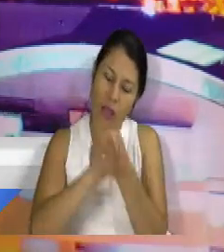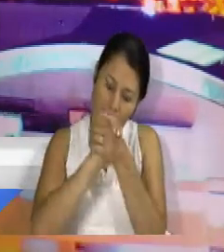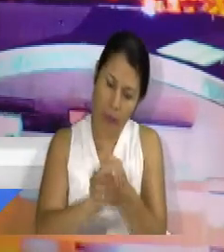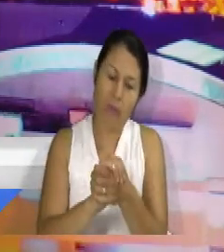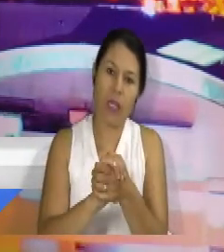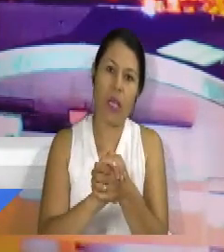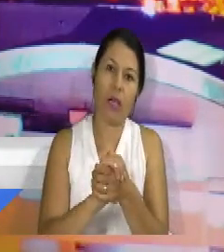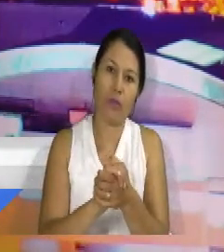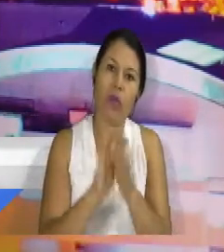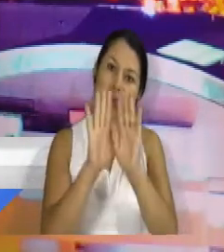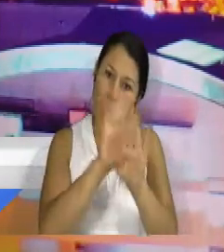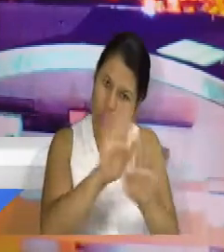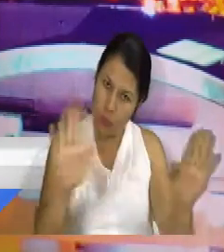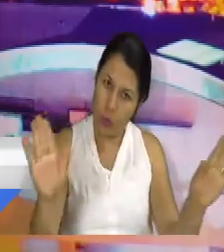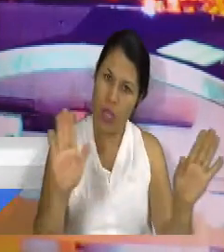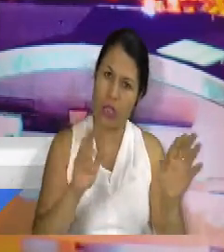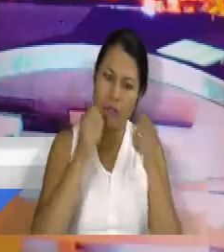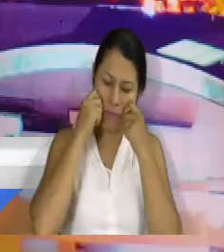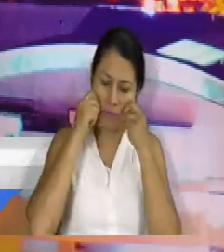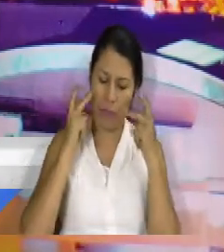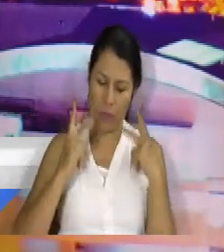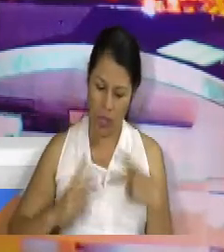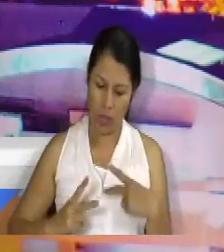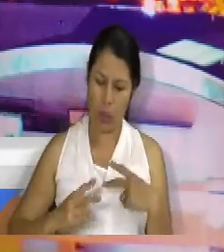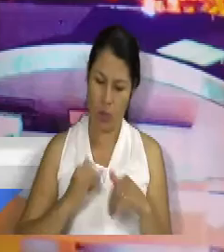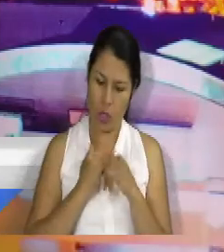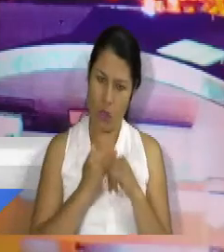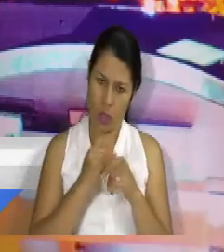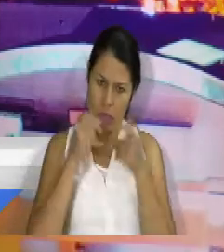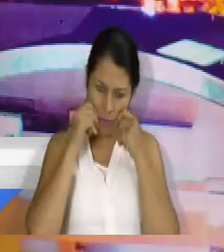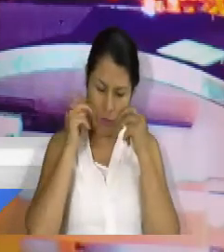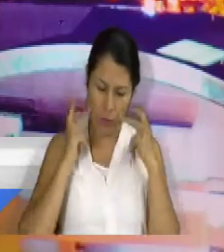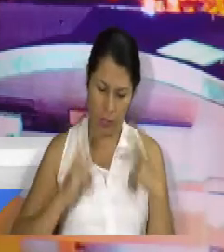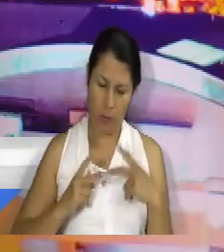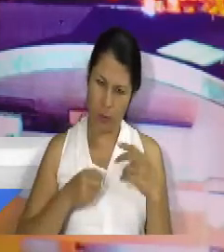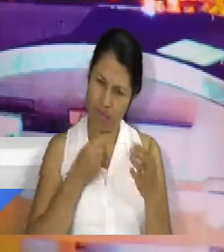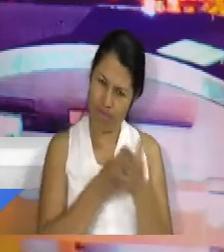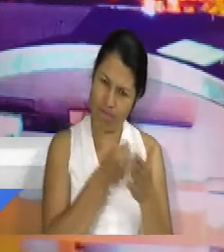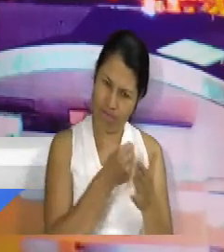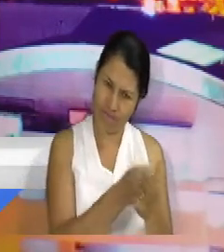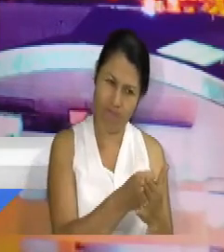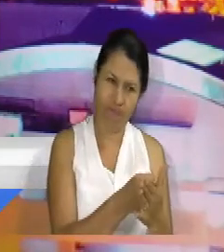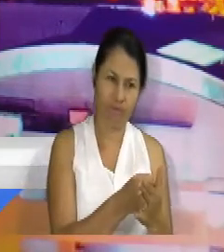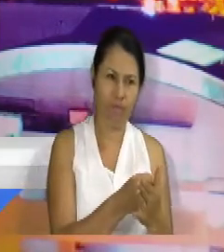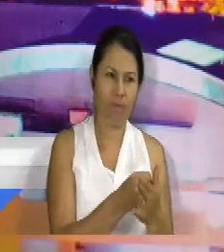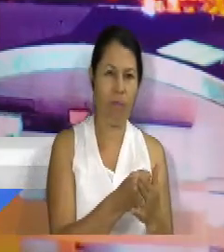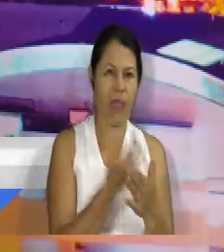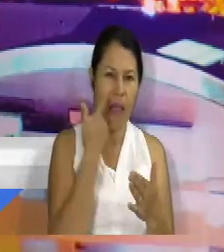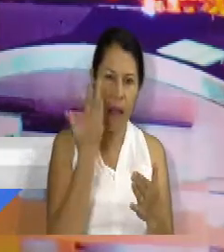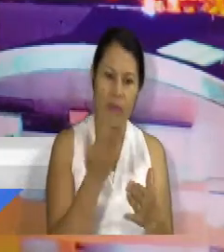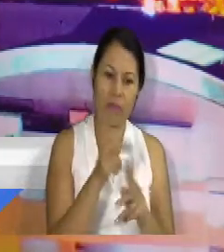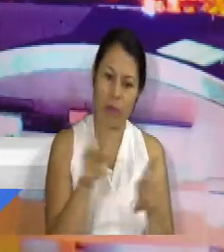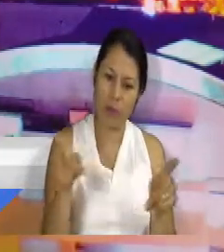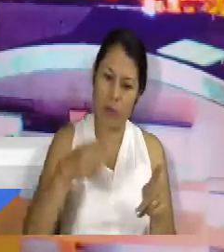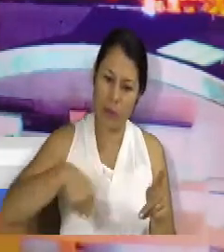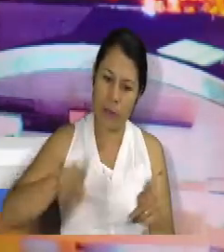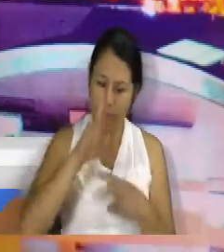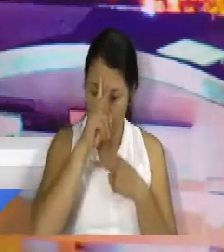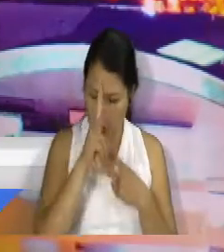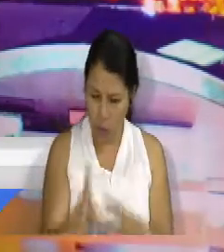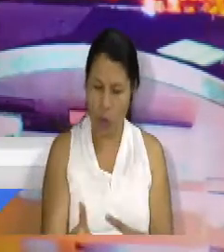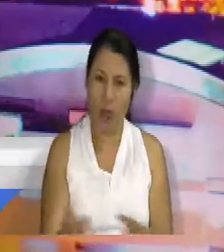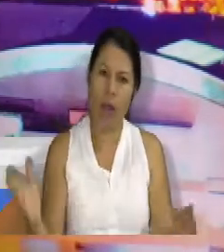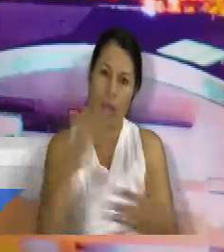ustedes son seres humanos, nos une la dignidad y vamos a propender para que ustedes de verdad se defienda esa dignidad. Un abrazo a todos ustedes y